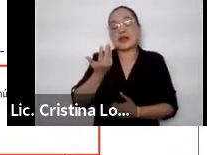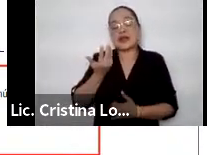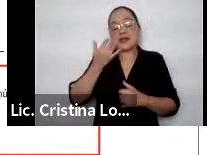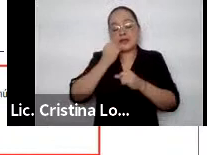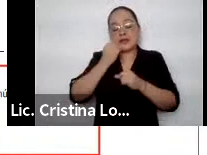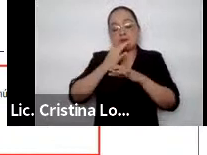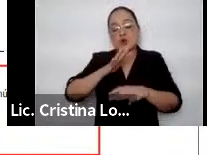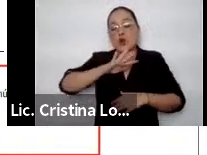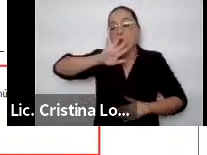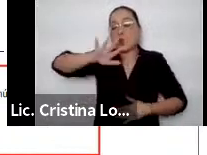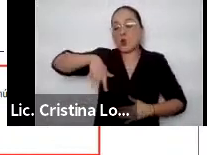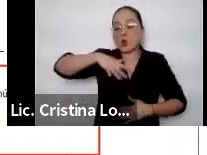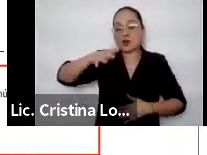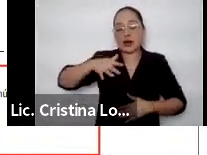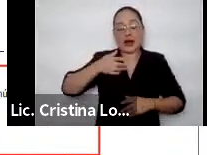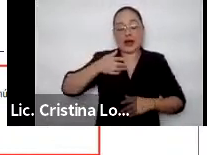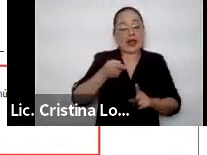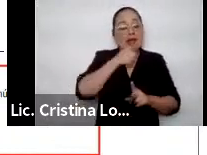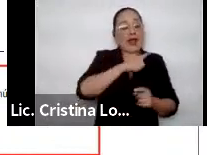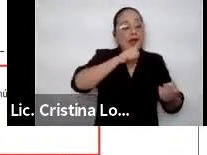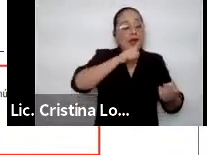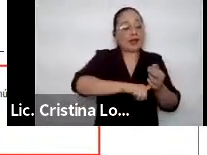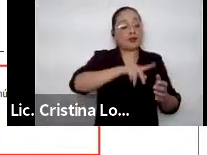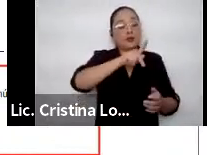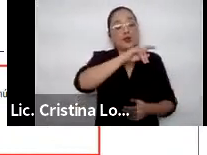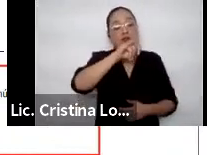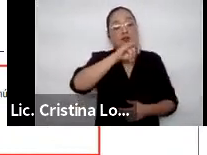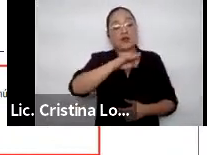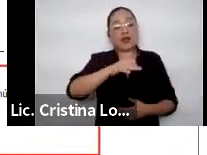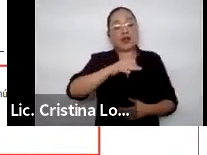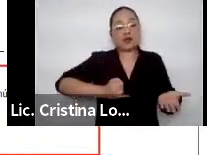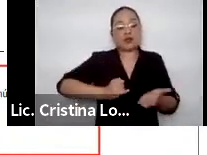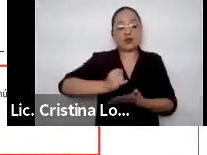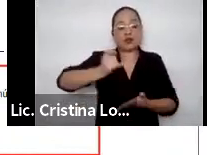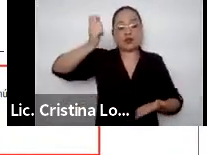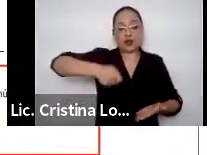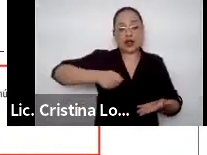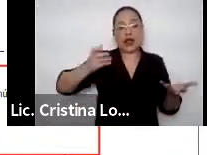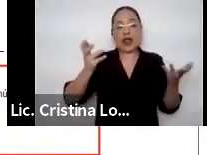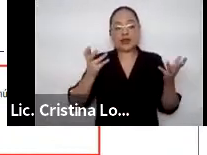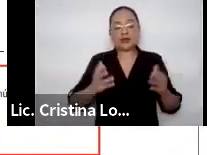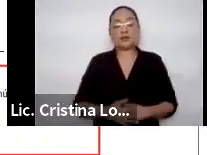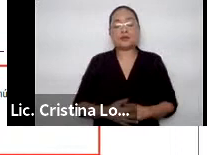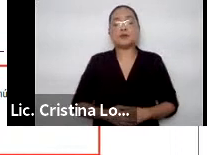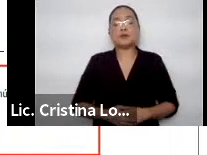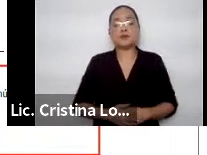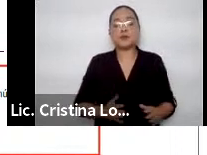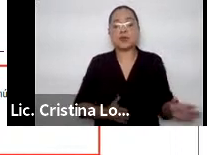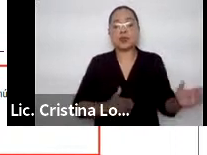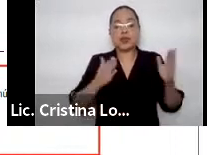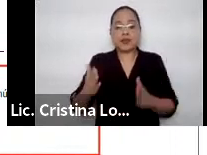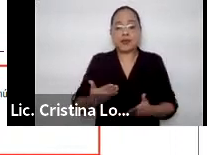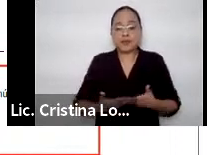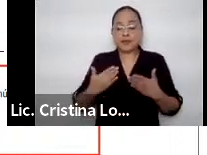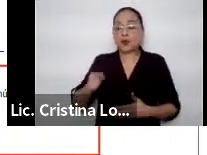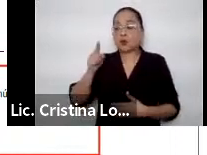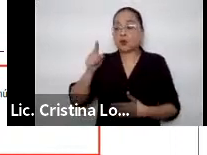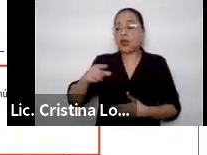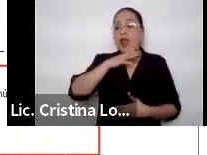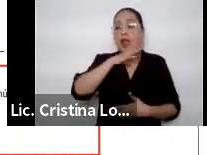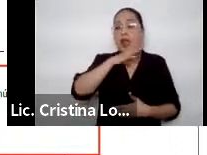criterio jurídico emitido por el Poder Judicial de la Federación. Entonces, cada vez, siempre que realicen su